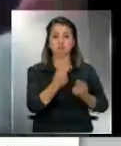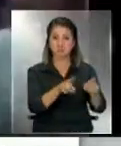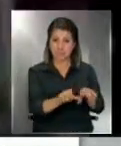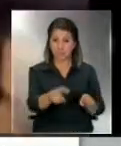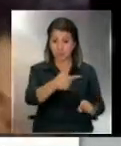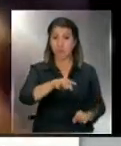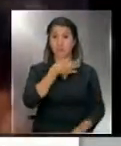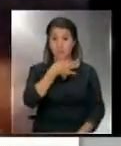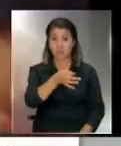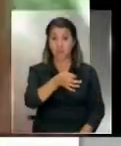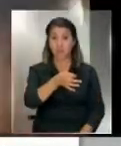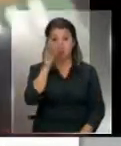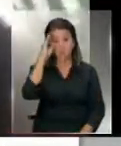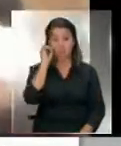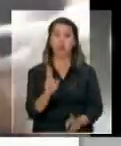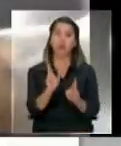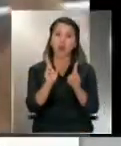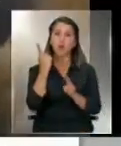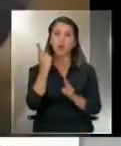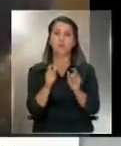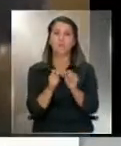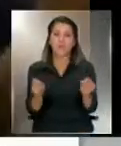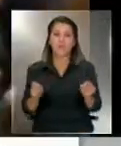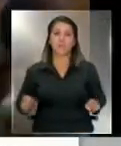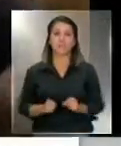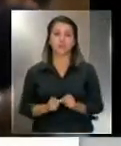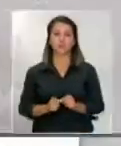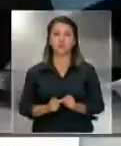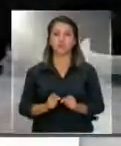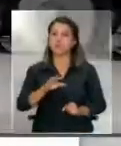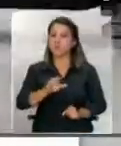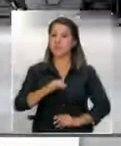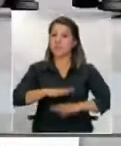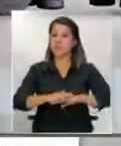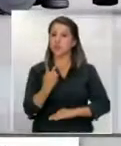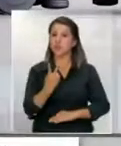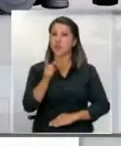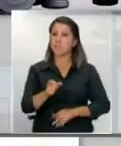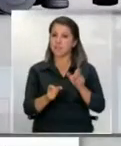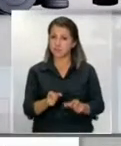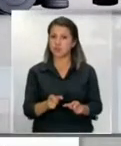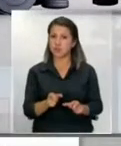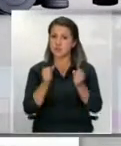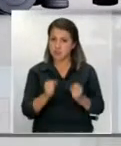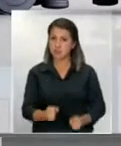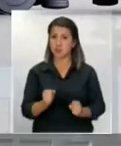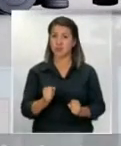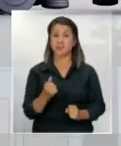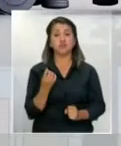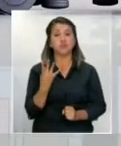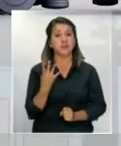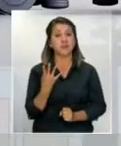que lo ideal en un viaje es que un metro cuadrado no lo ocupen más de 2 personas. Máximo tolerable y al límite